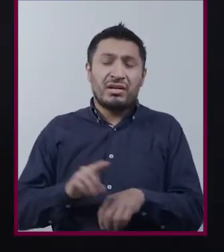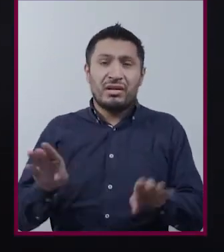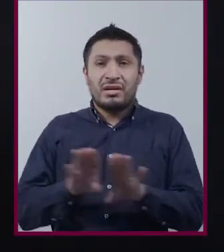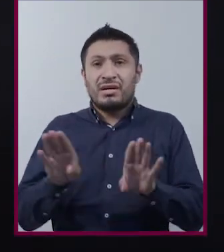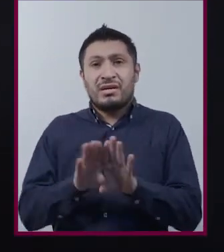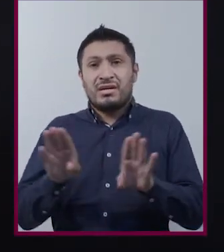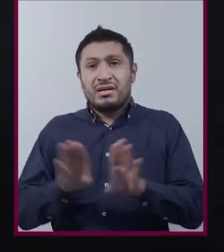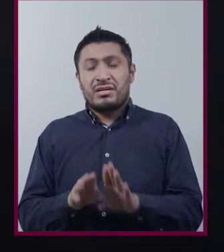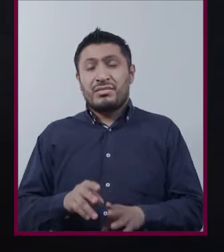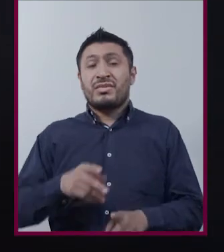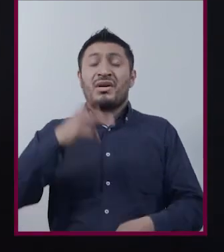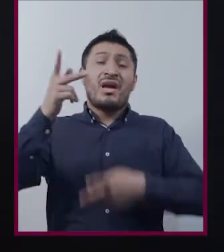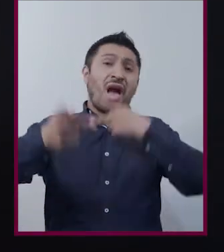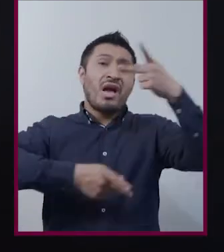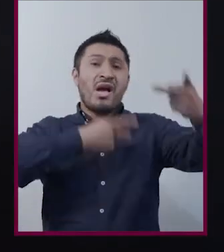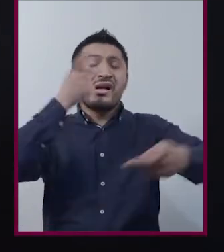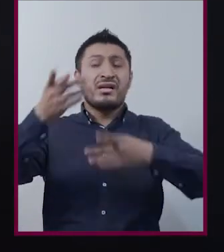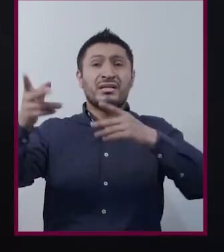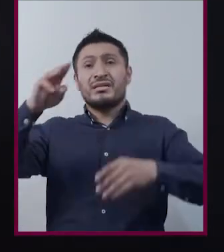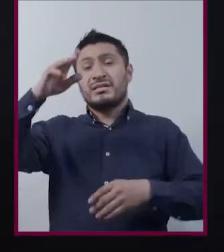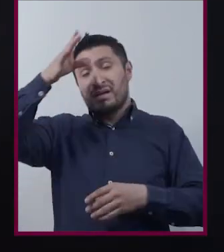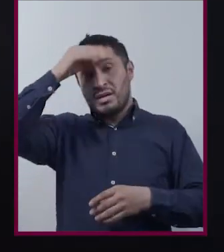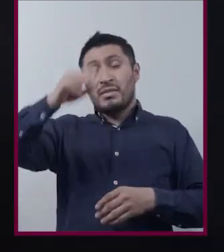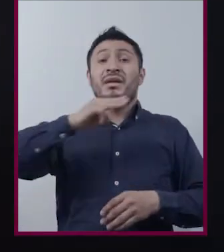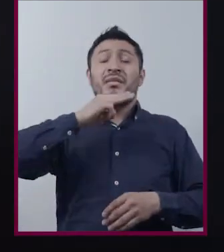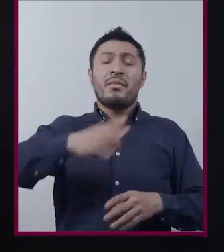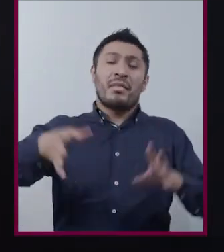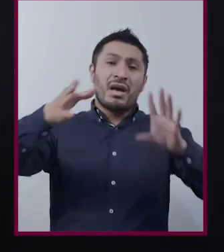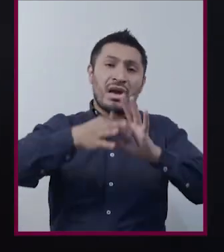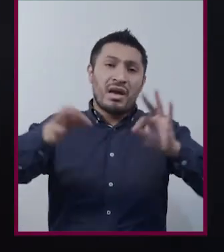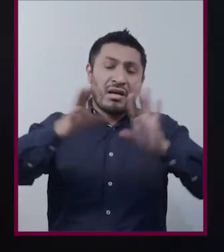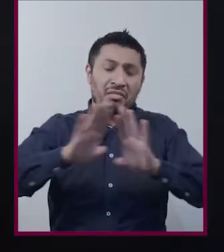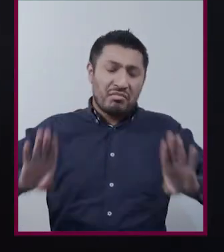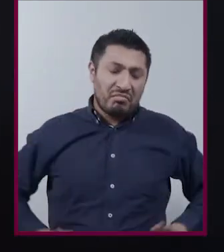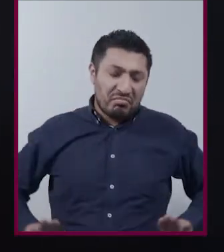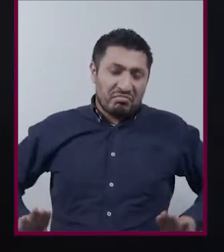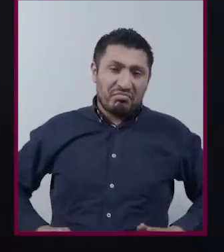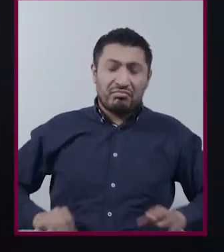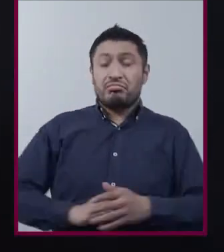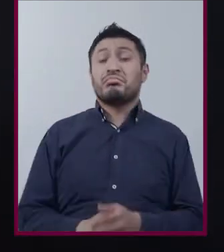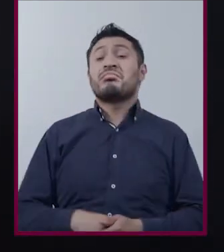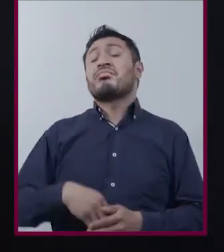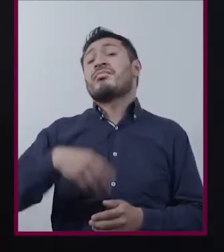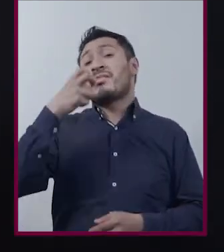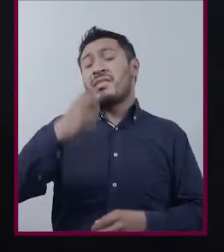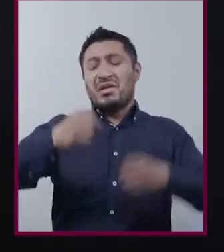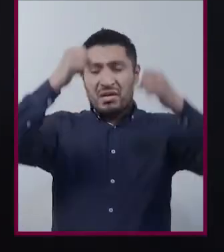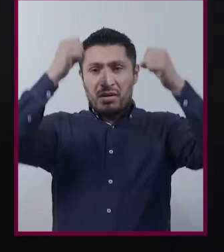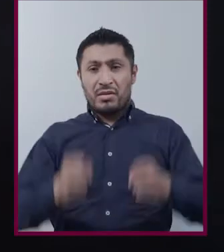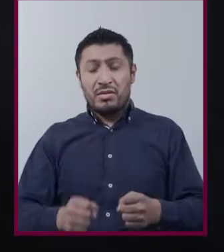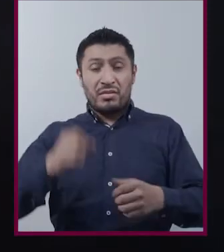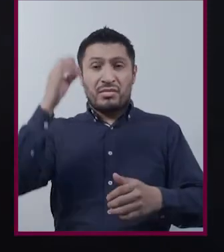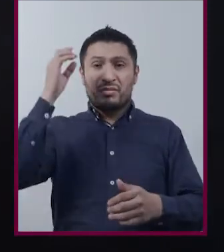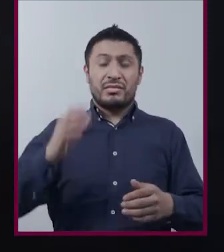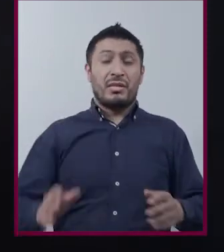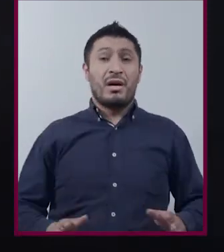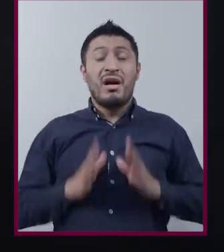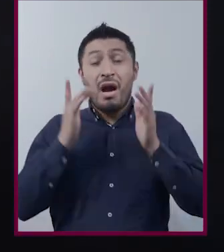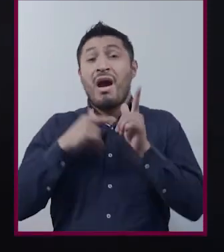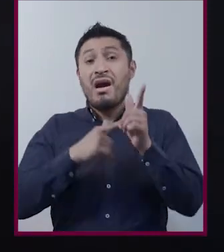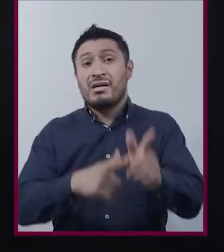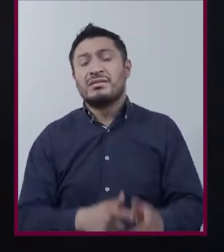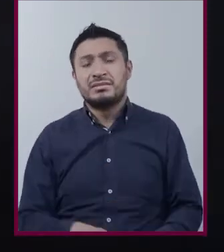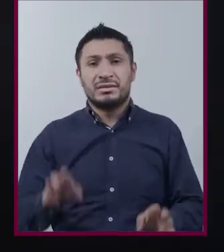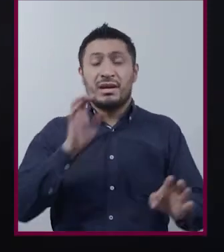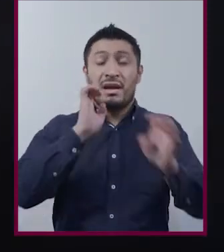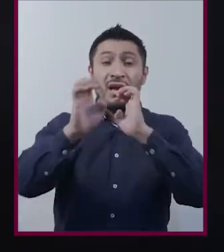de la narración oral que aprendió de su madre, descriptiva y anecdótica, lo que sin duda no termina de sorprender. En